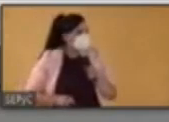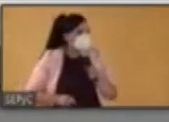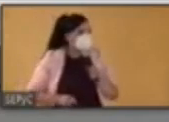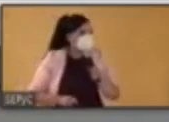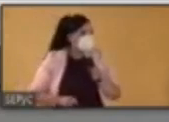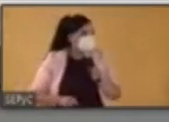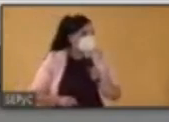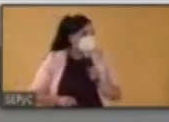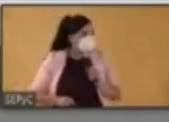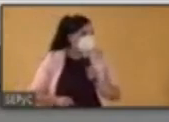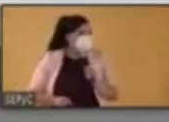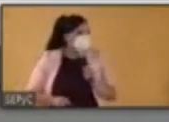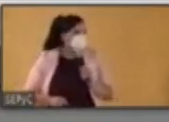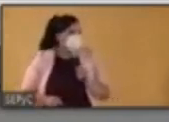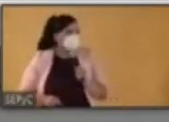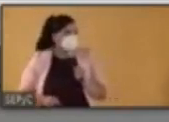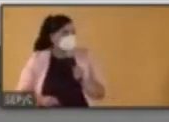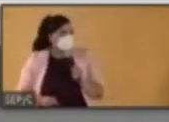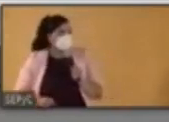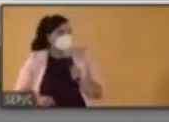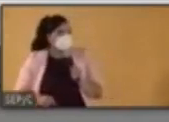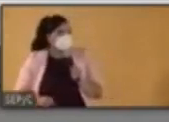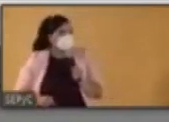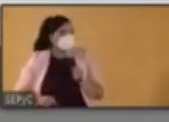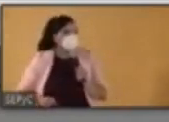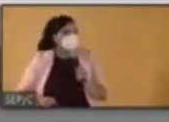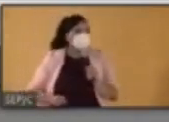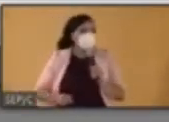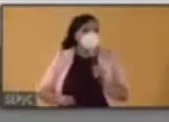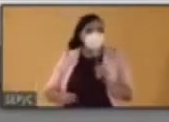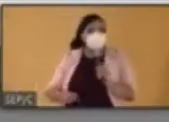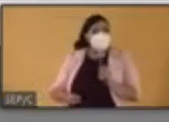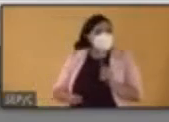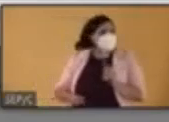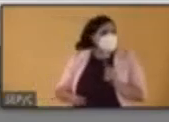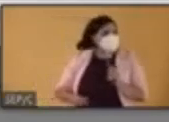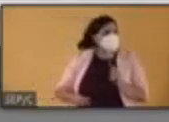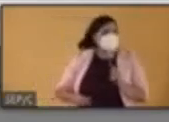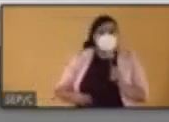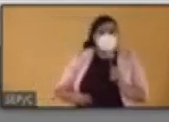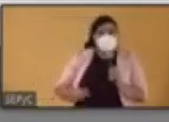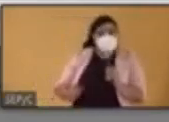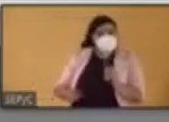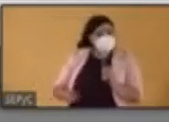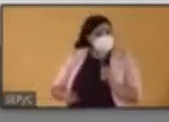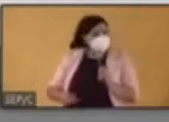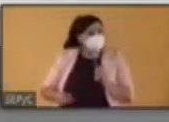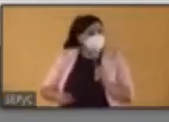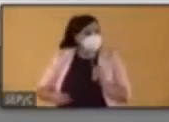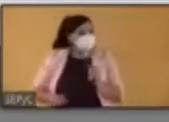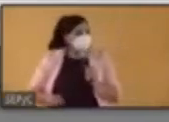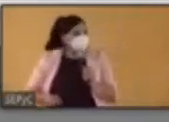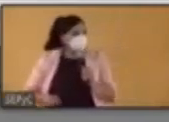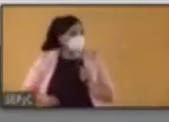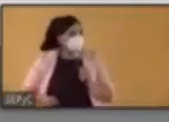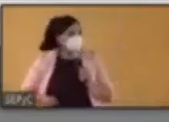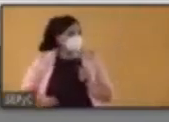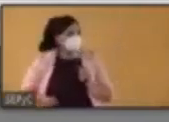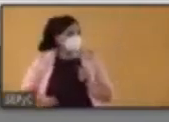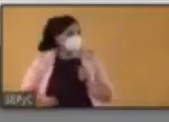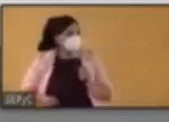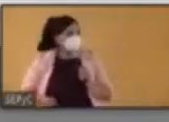Nos requiere el estatus, si este fue finalizado, a identificar el documento obtenido para efecto de comprobar que